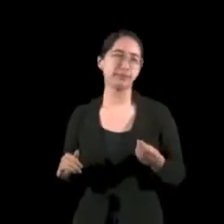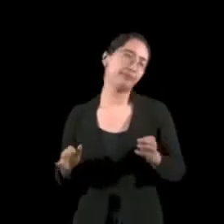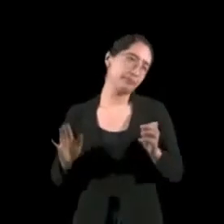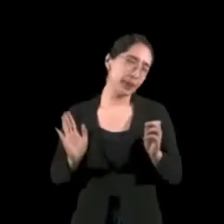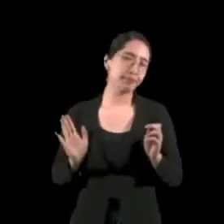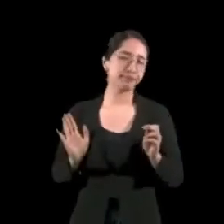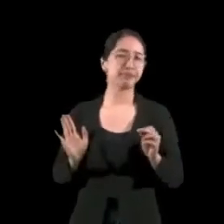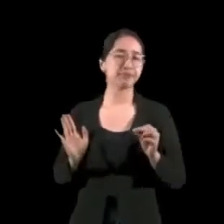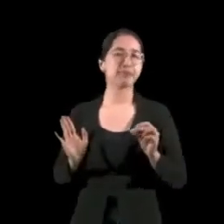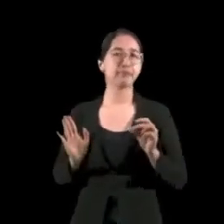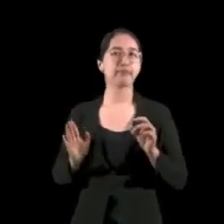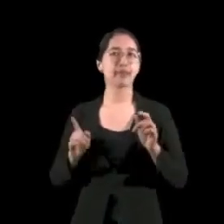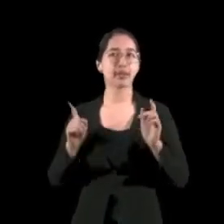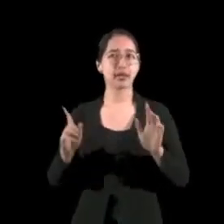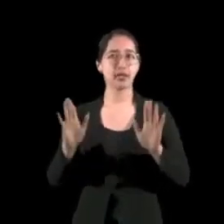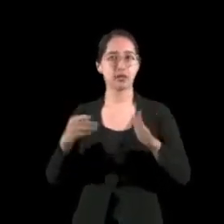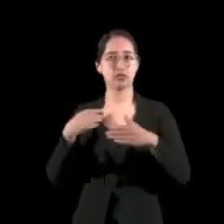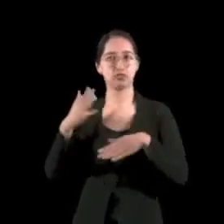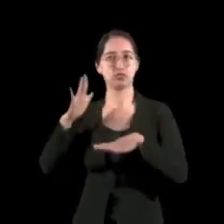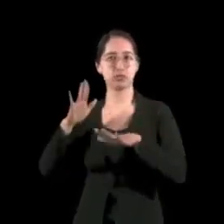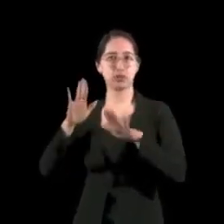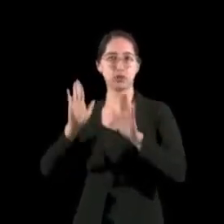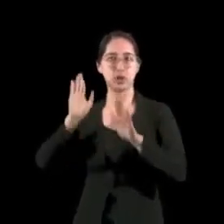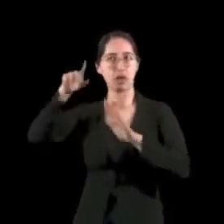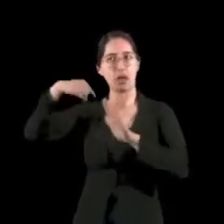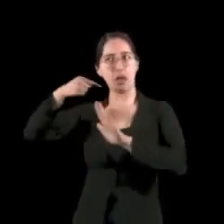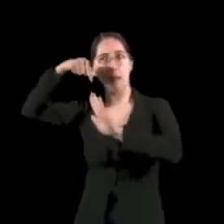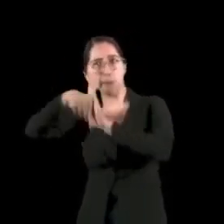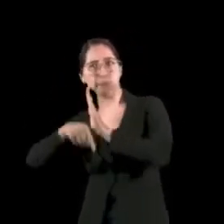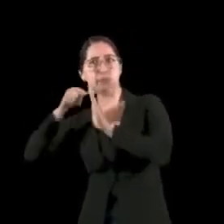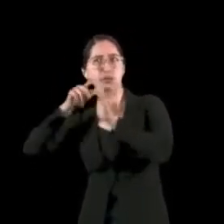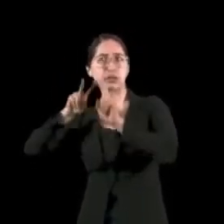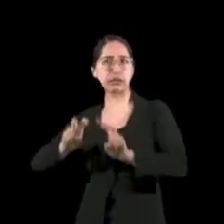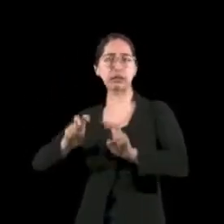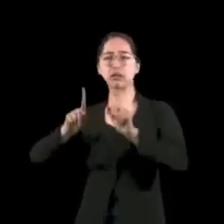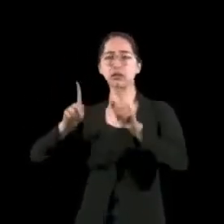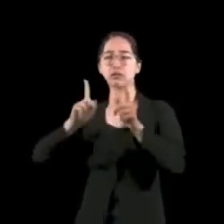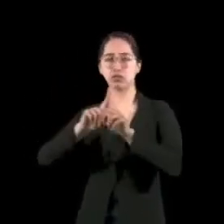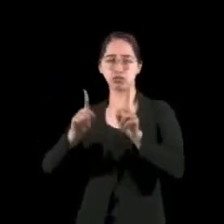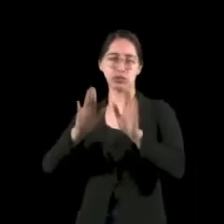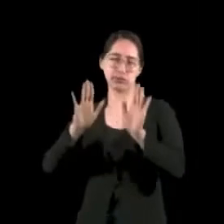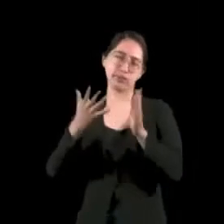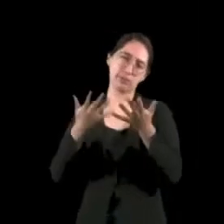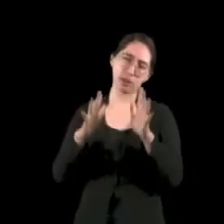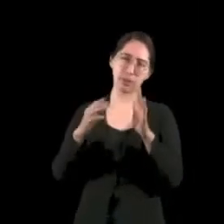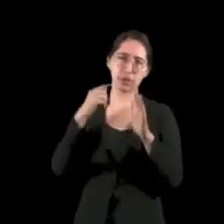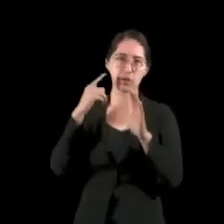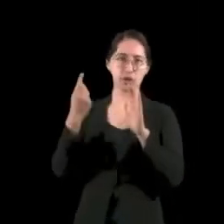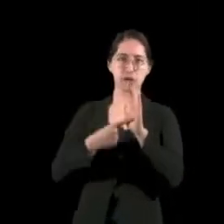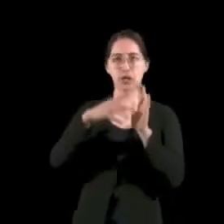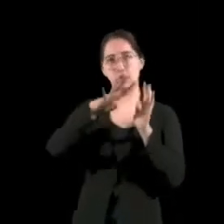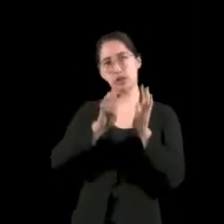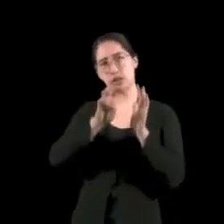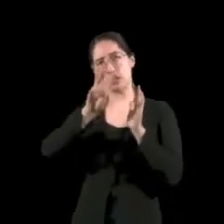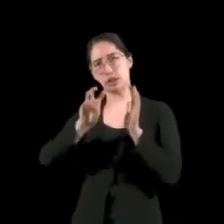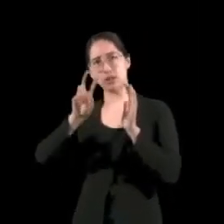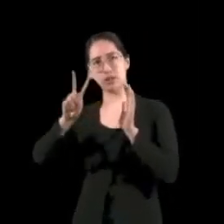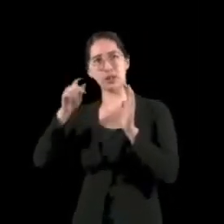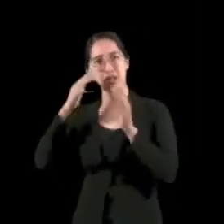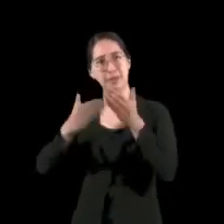bueno, hablando de ese tema financiero, lo que pasa es que es en el 82 que nos encontramos con el tema de la